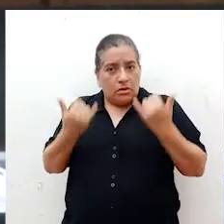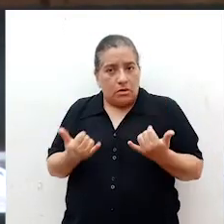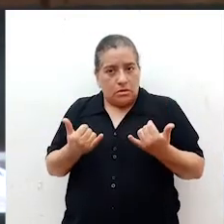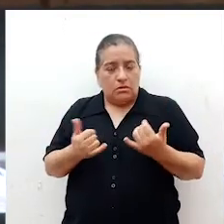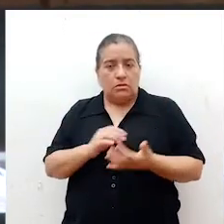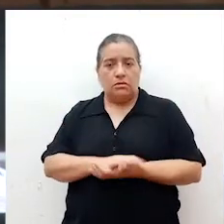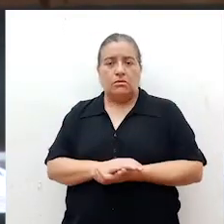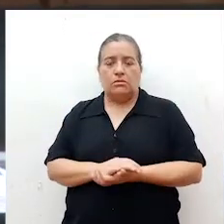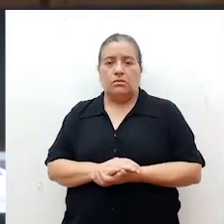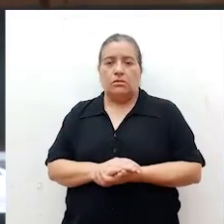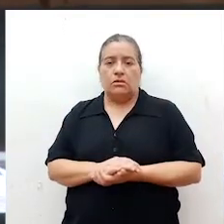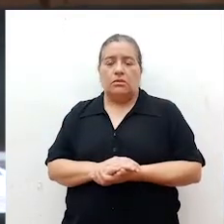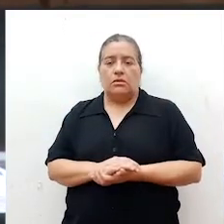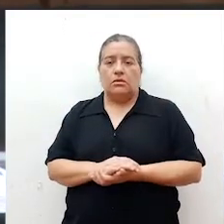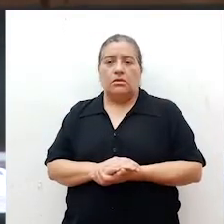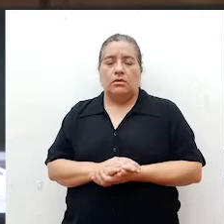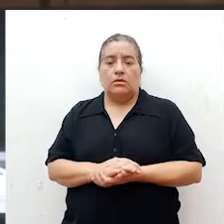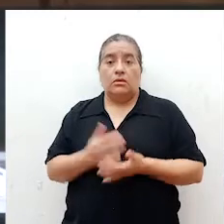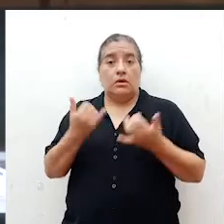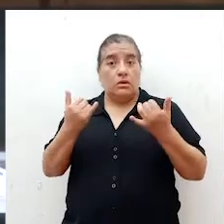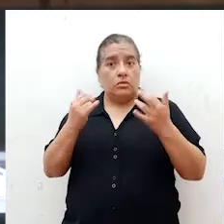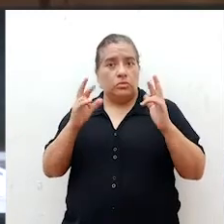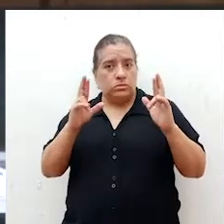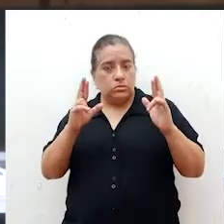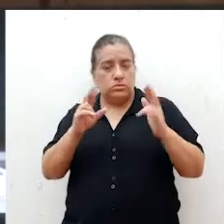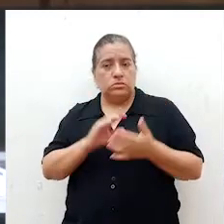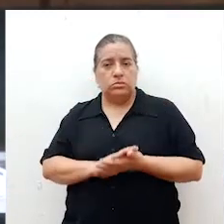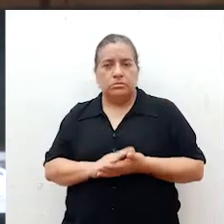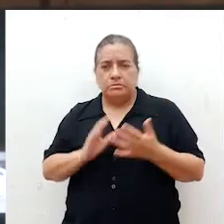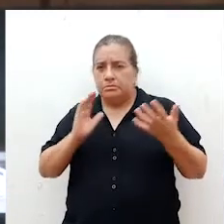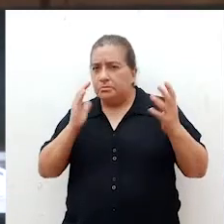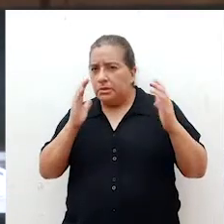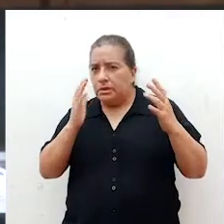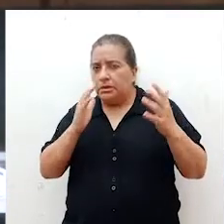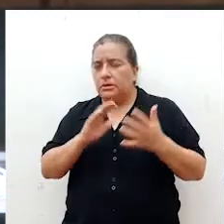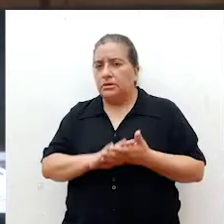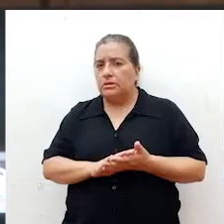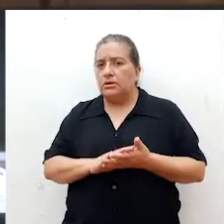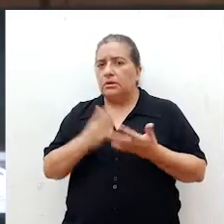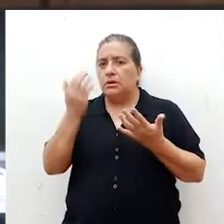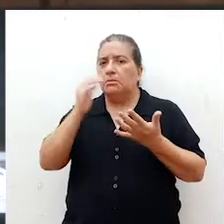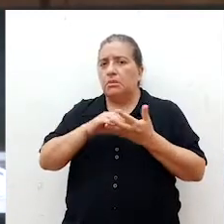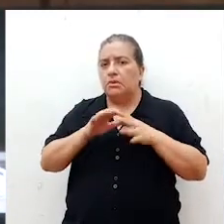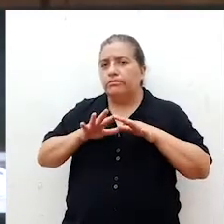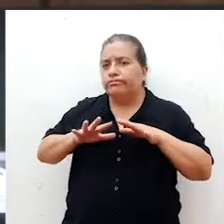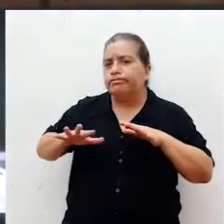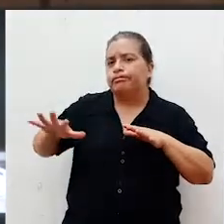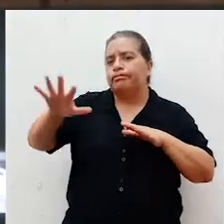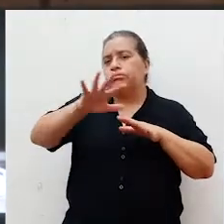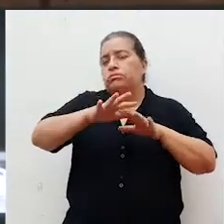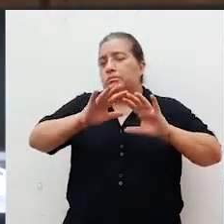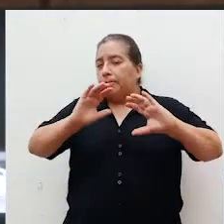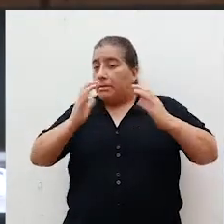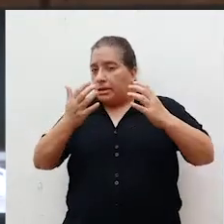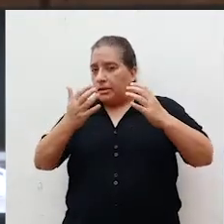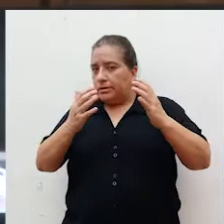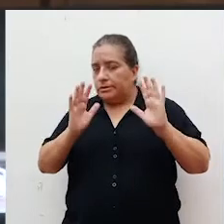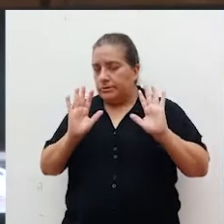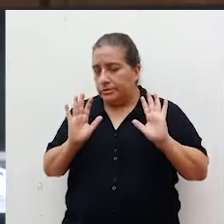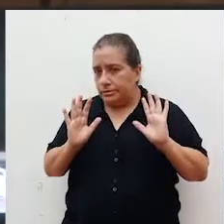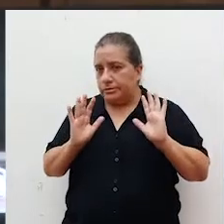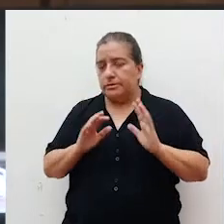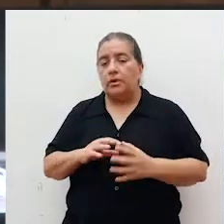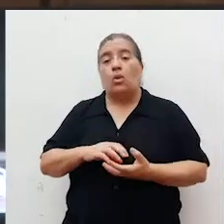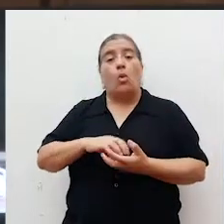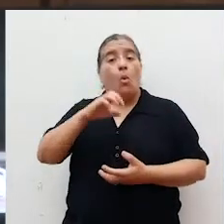planificación. ¿Cuál es la situación actual? Hoy día, aparentemente, afortunadamente, pareciera que hay una